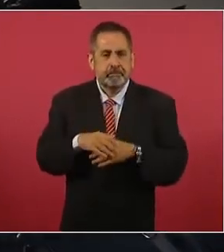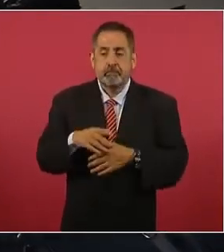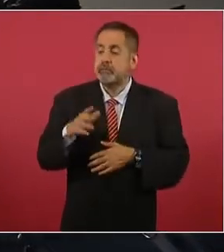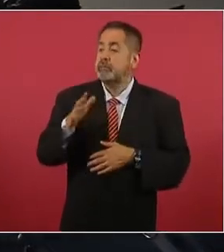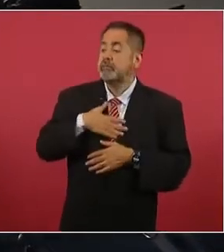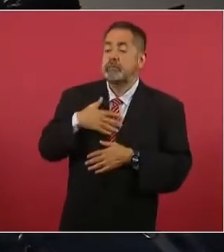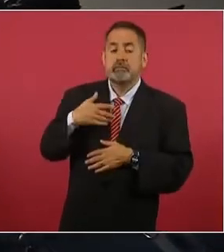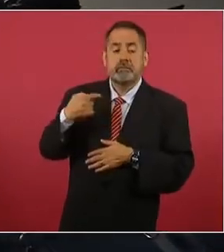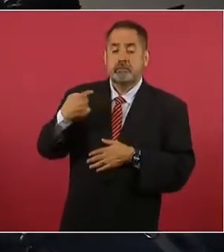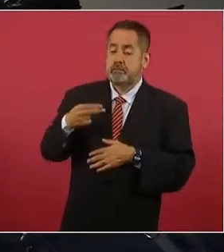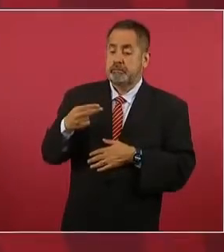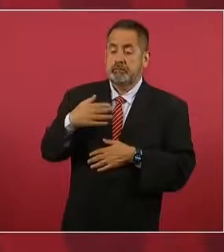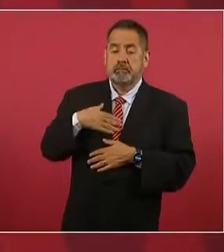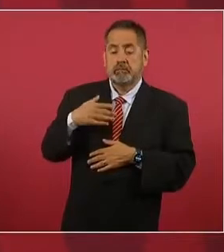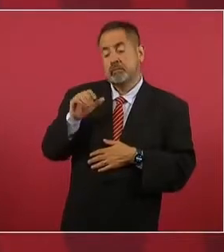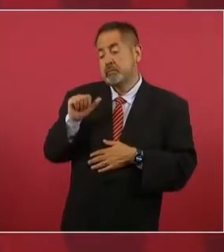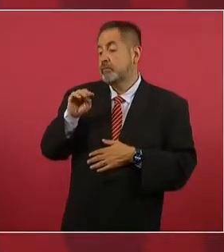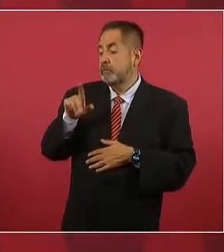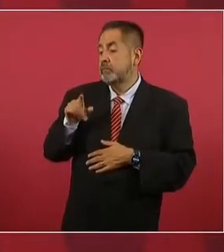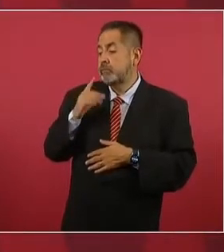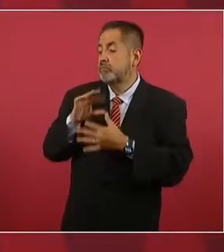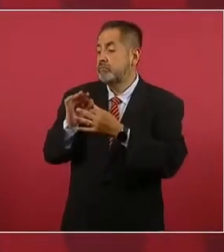nombre.